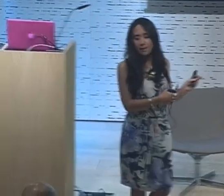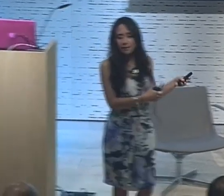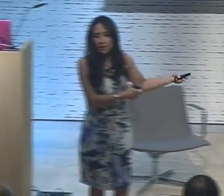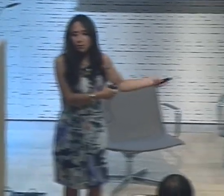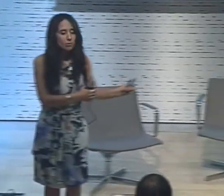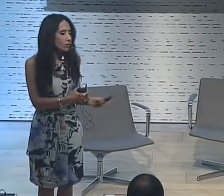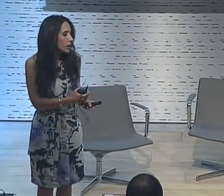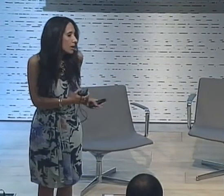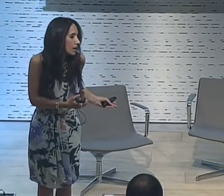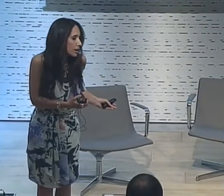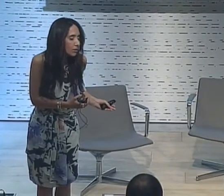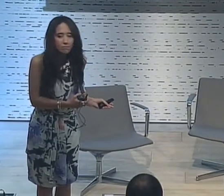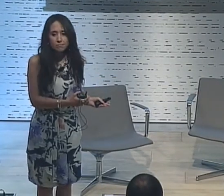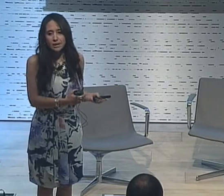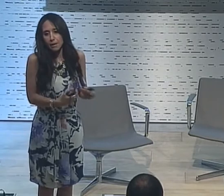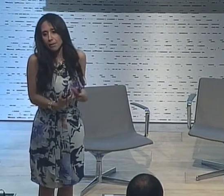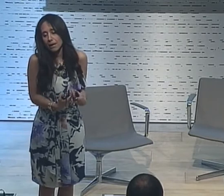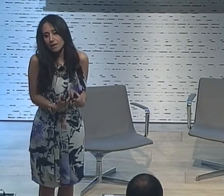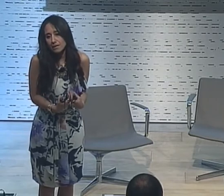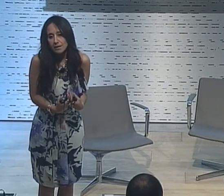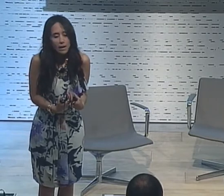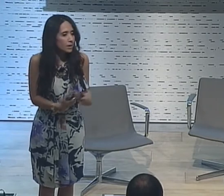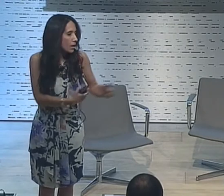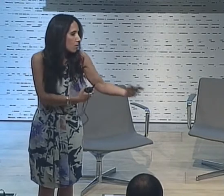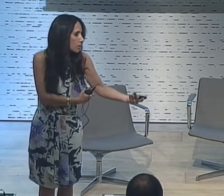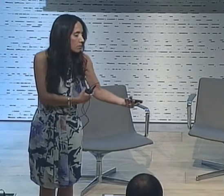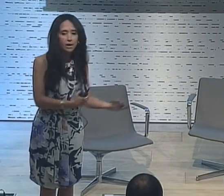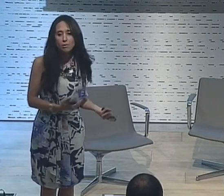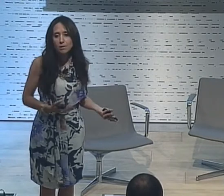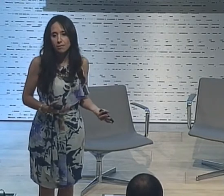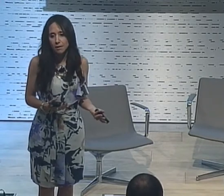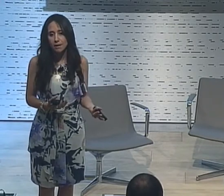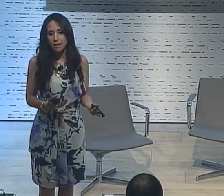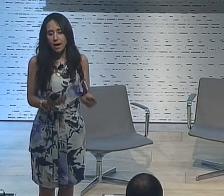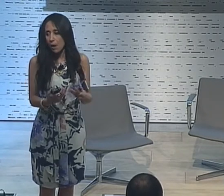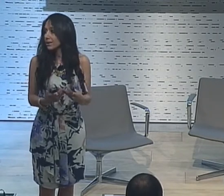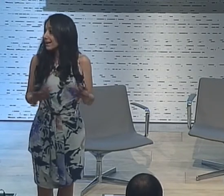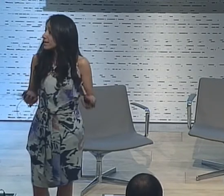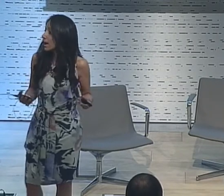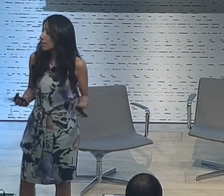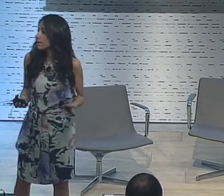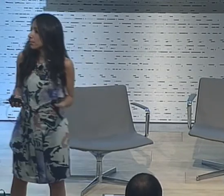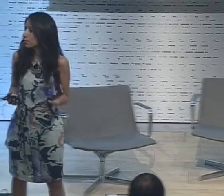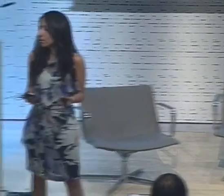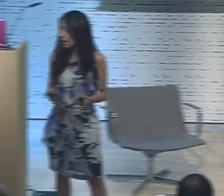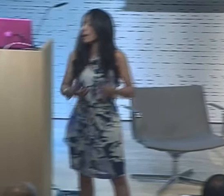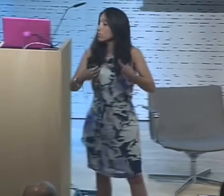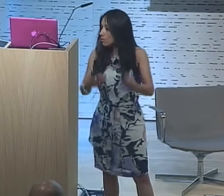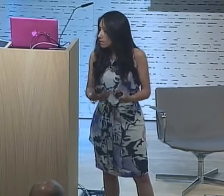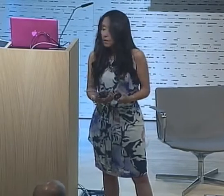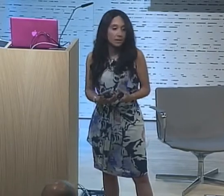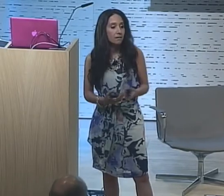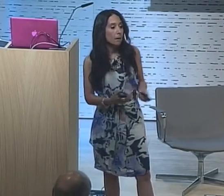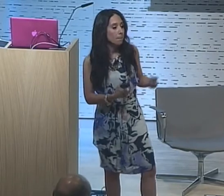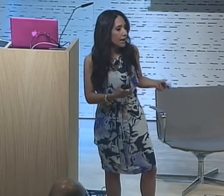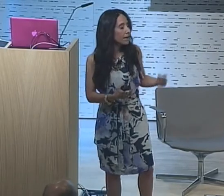me enteraba si el de junto tenía otra religión, y a lo mejor era distinta a la mía, o comía otra cosa, ¿verdad? Ahorita que se abre esta posibilidad,